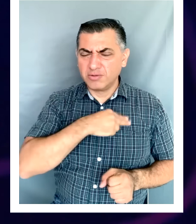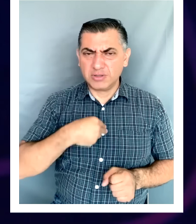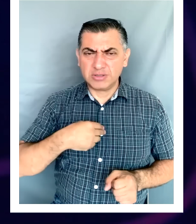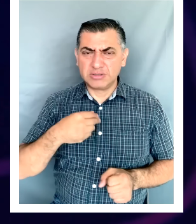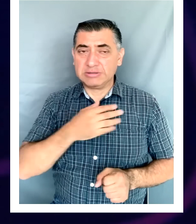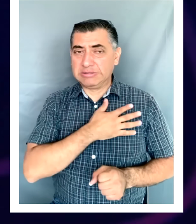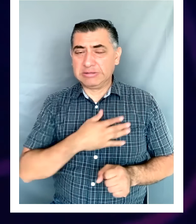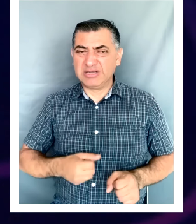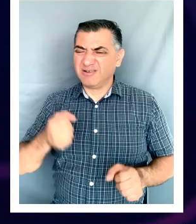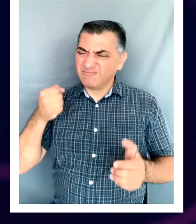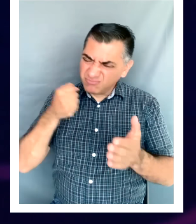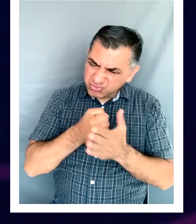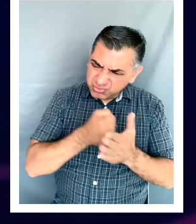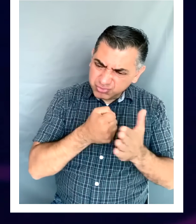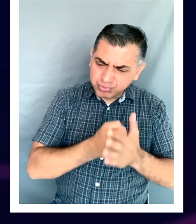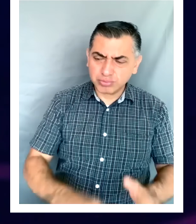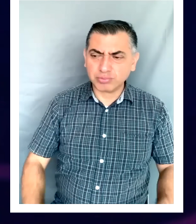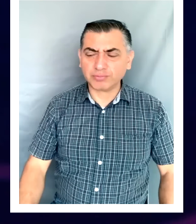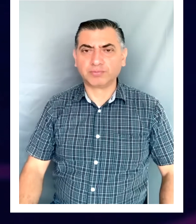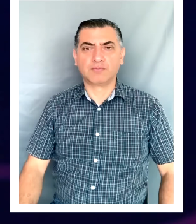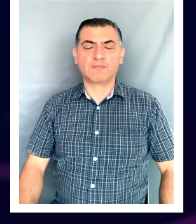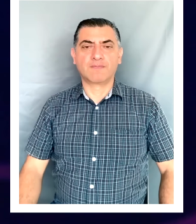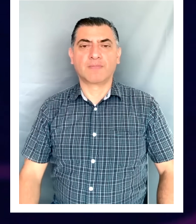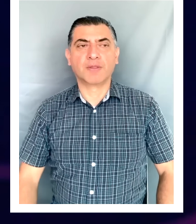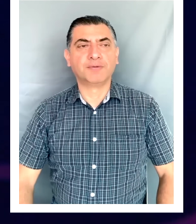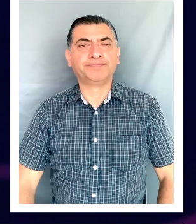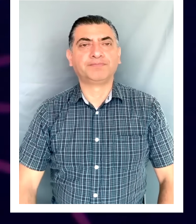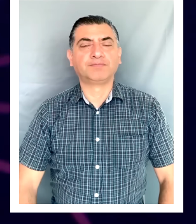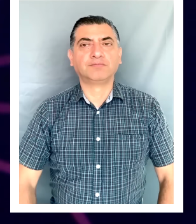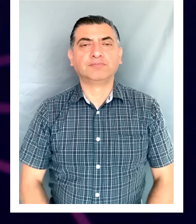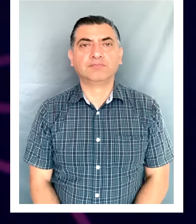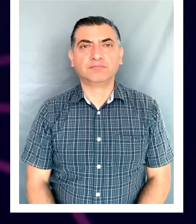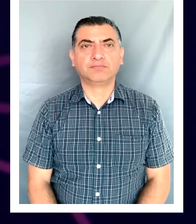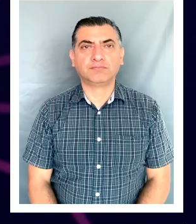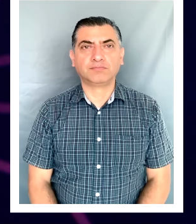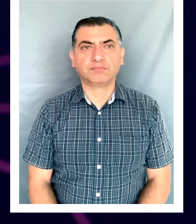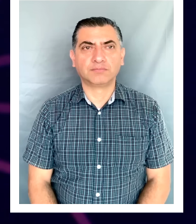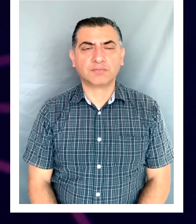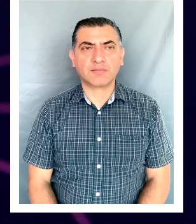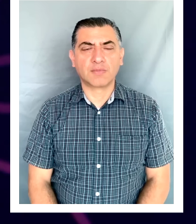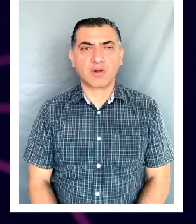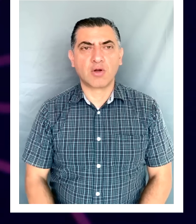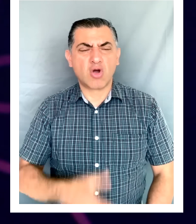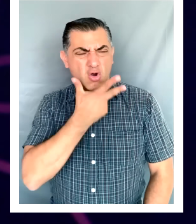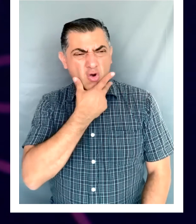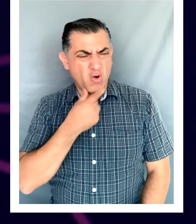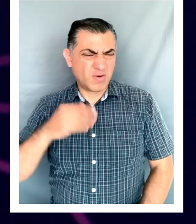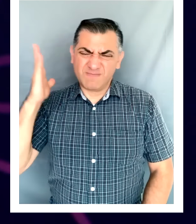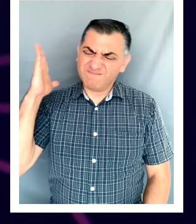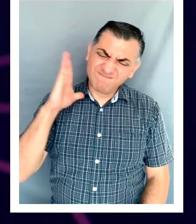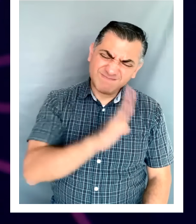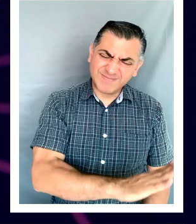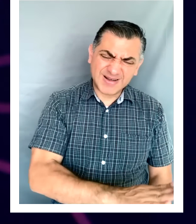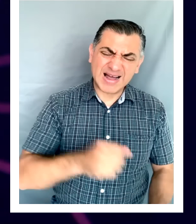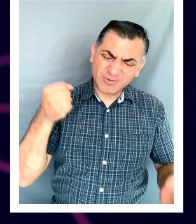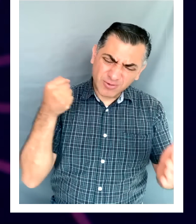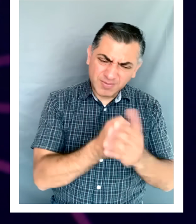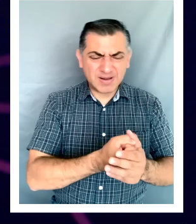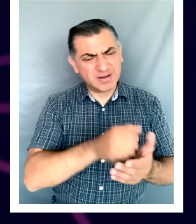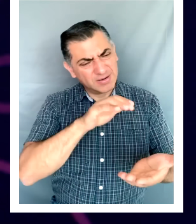testimonio de muchas personas que son precisamente agresores o Sencillamente tipos malos que maltratan a su esposa o